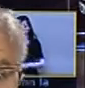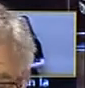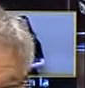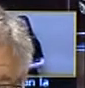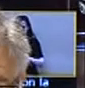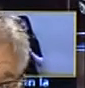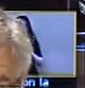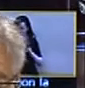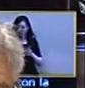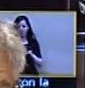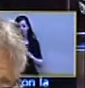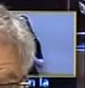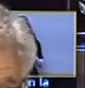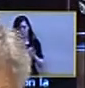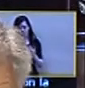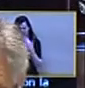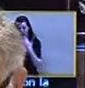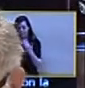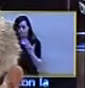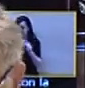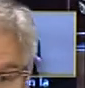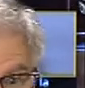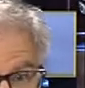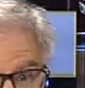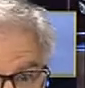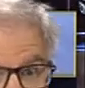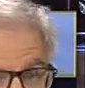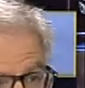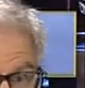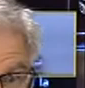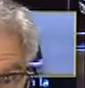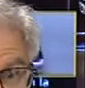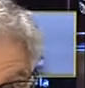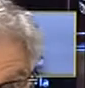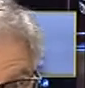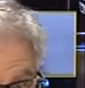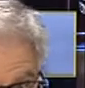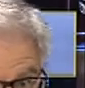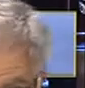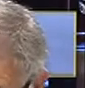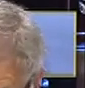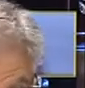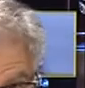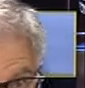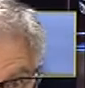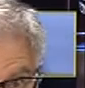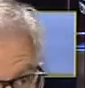que quisieran si obres y tono abre si tú fuera mayoría que de repente 12 partidos que será campaña diciendo sobre si te